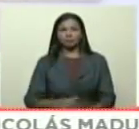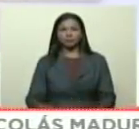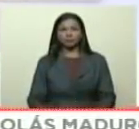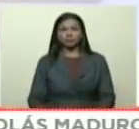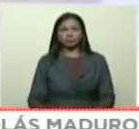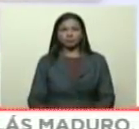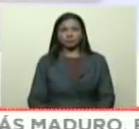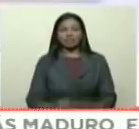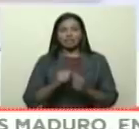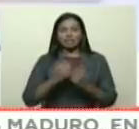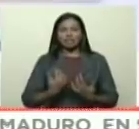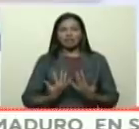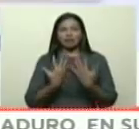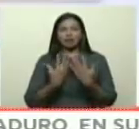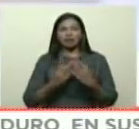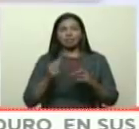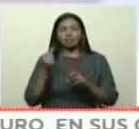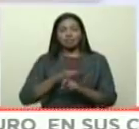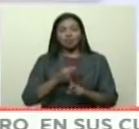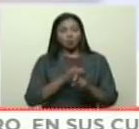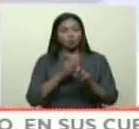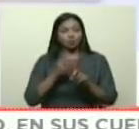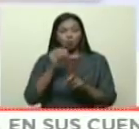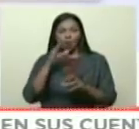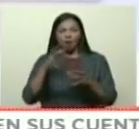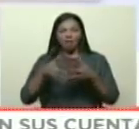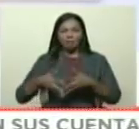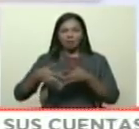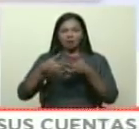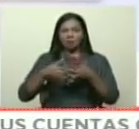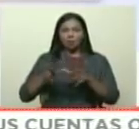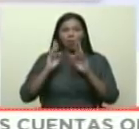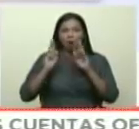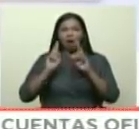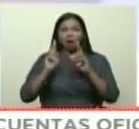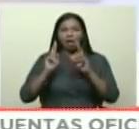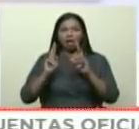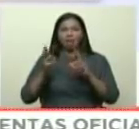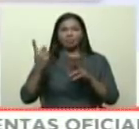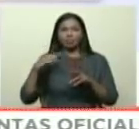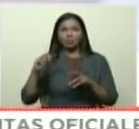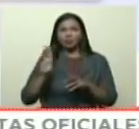Y ganas de lucha. Ojalá el imperialismo tuviera